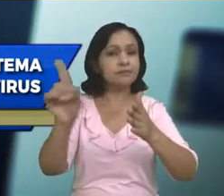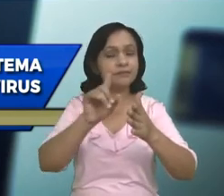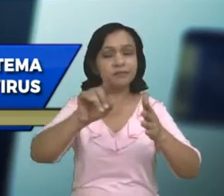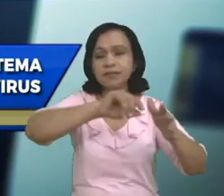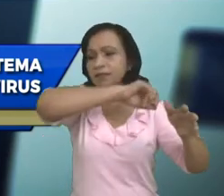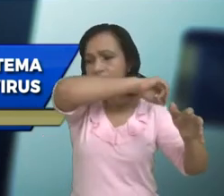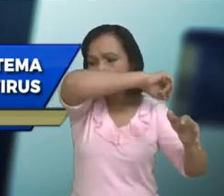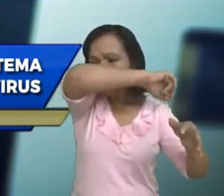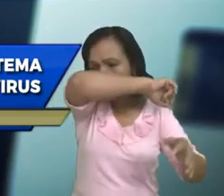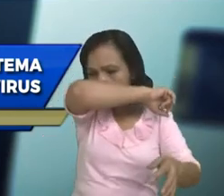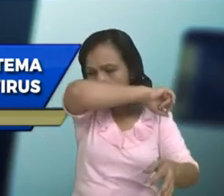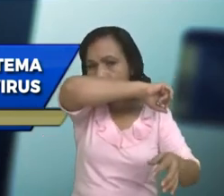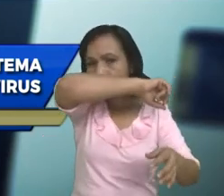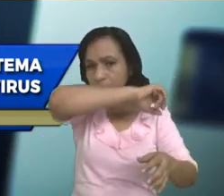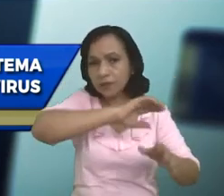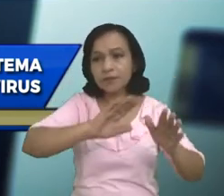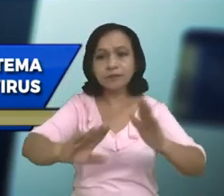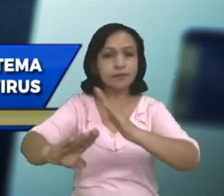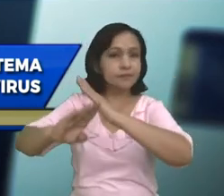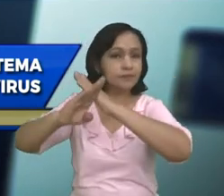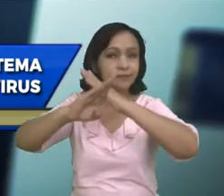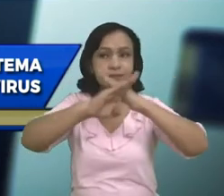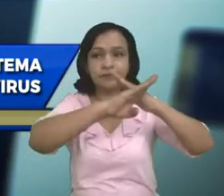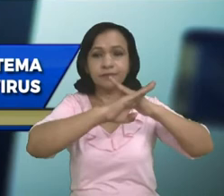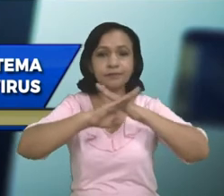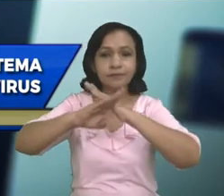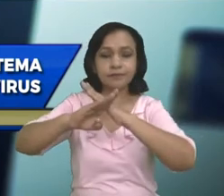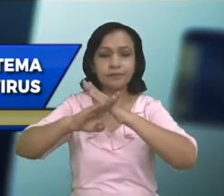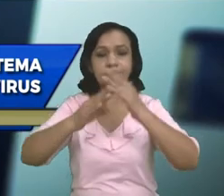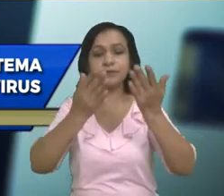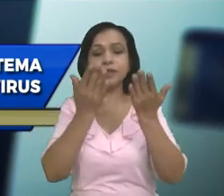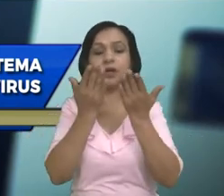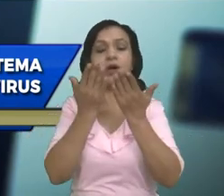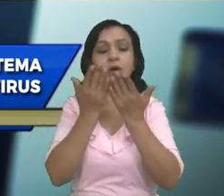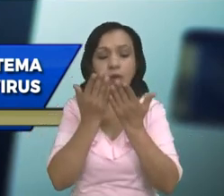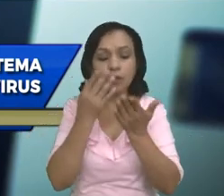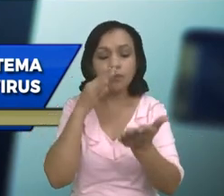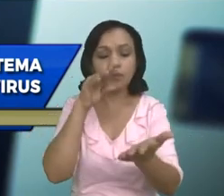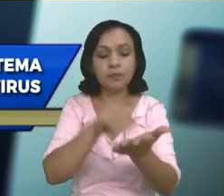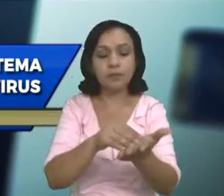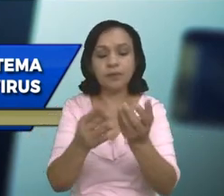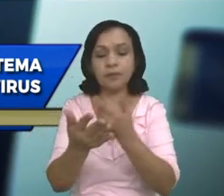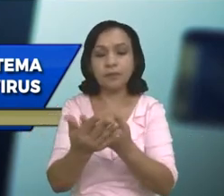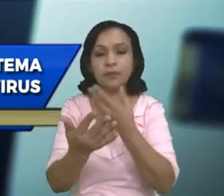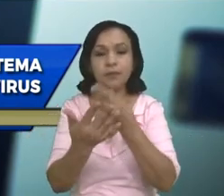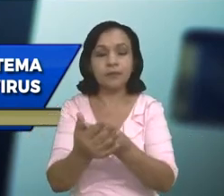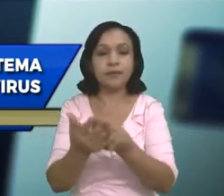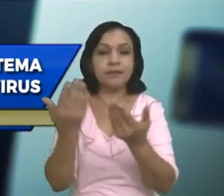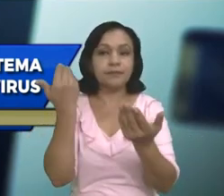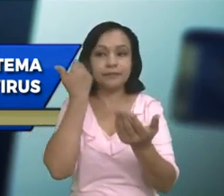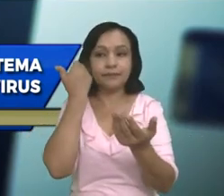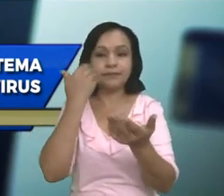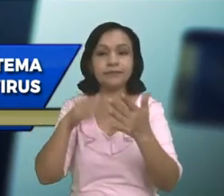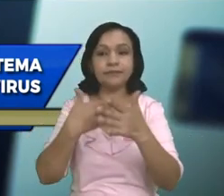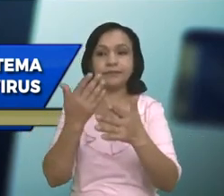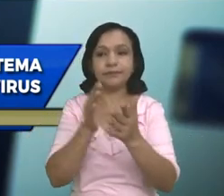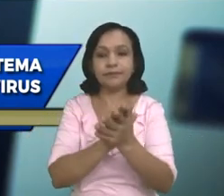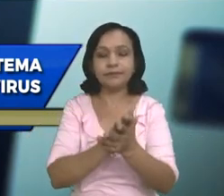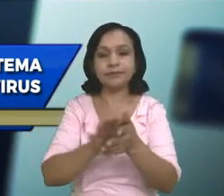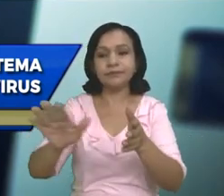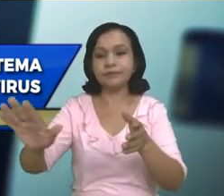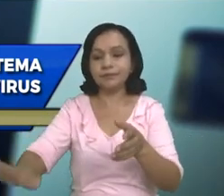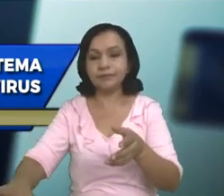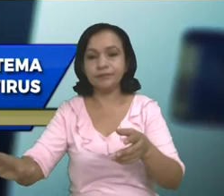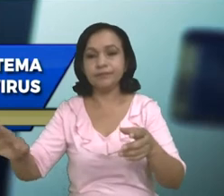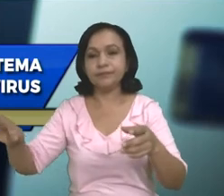esa contaminación además evita que nosotros nos contaminemos las manos y nosotros en la mano tocamos en